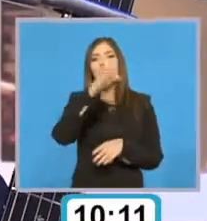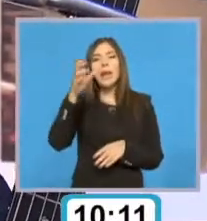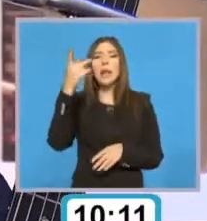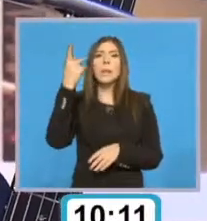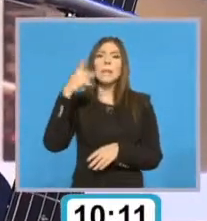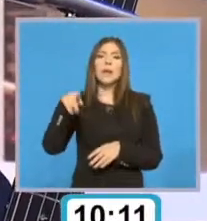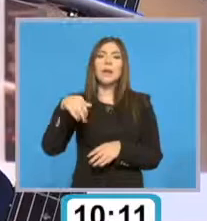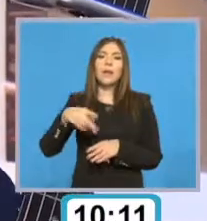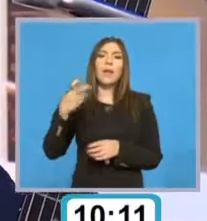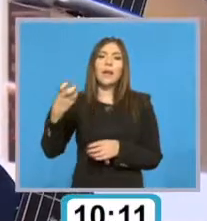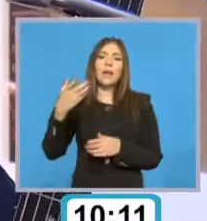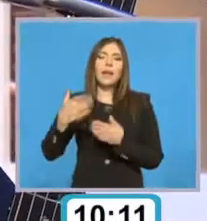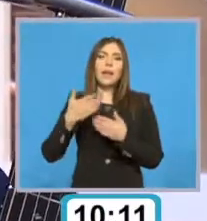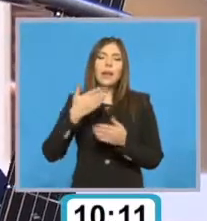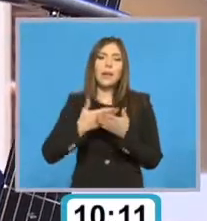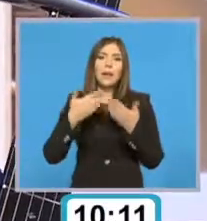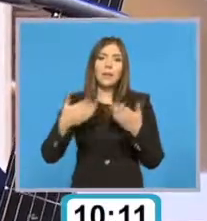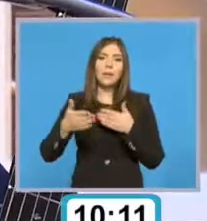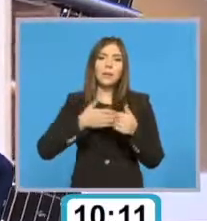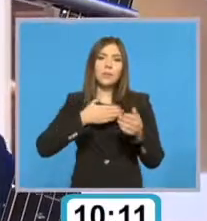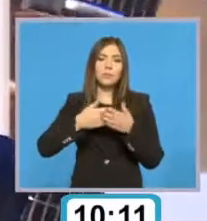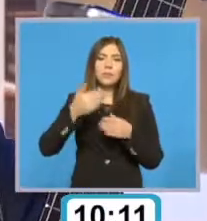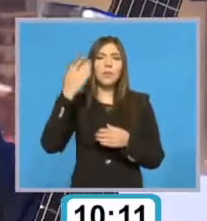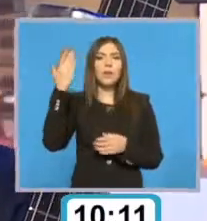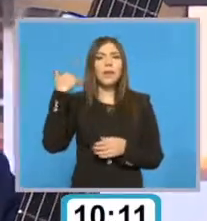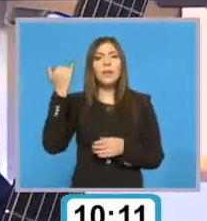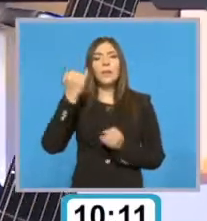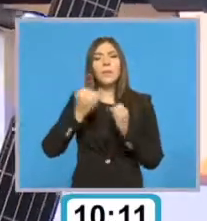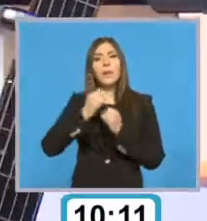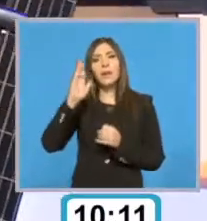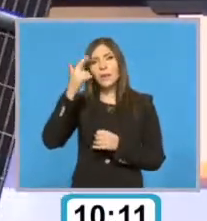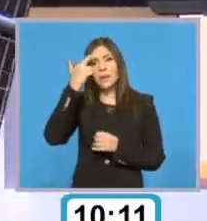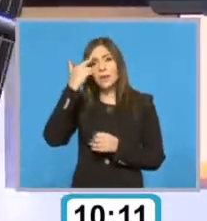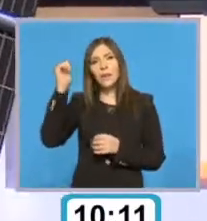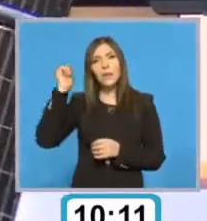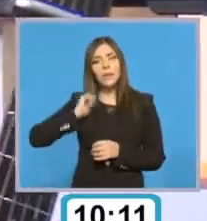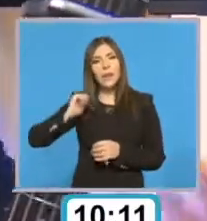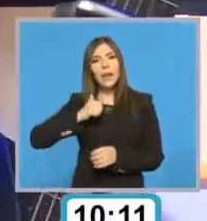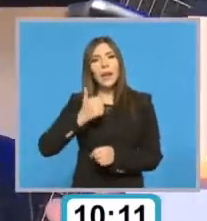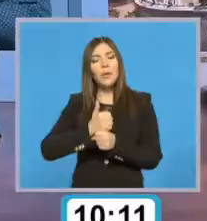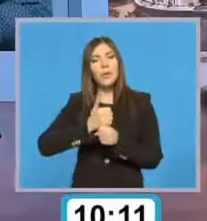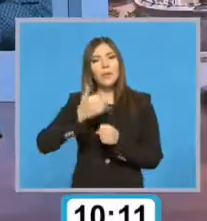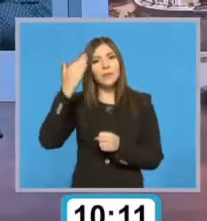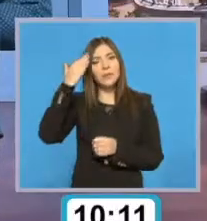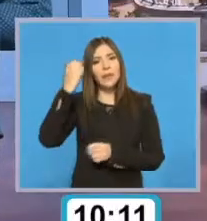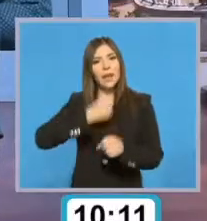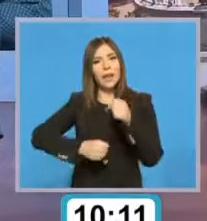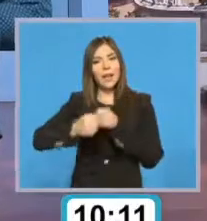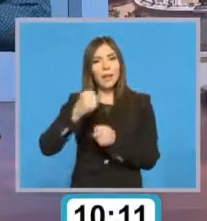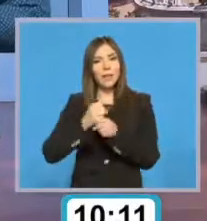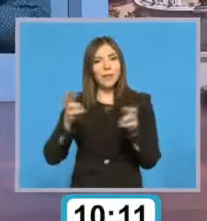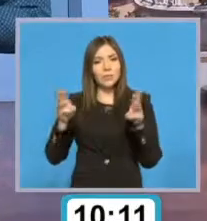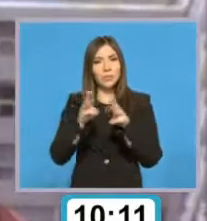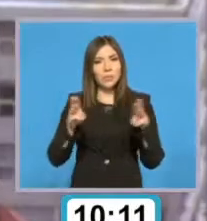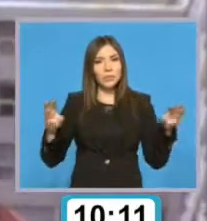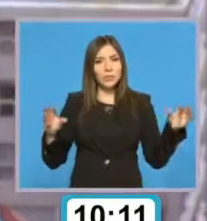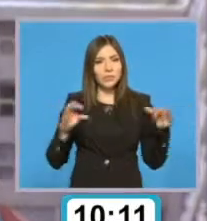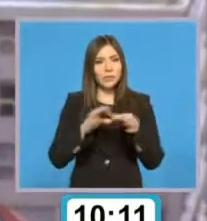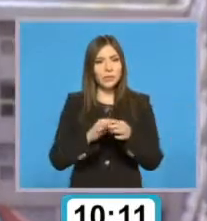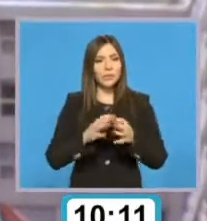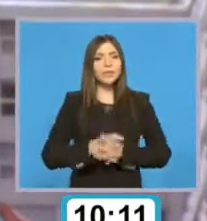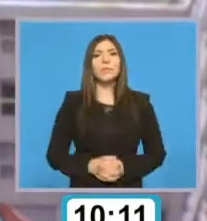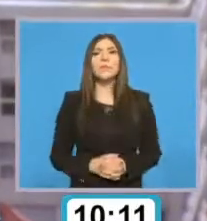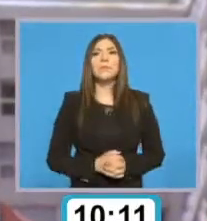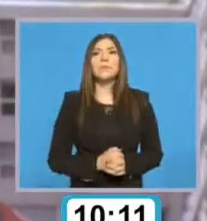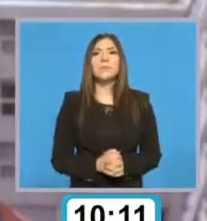pero reconociendo esas raíces que teníamos tan lindas en nuestros abuelos ya hace algunos años. Es una propuesta musical donde el contexto es